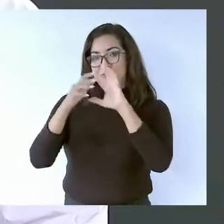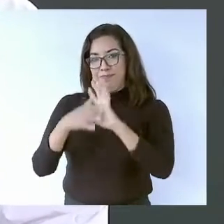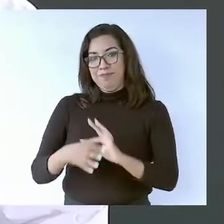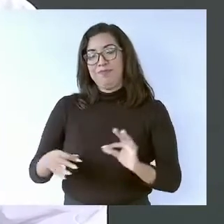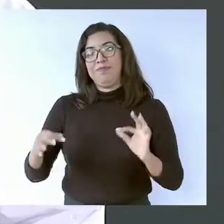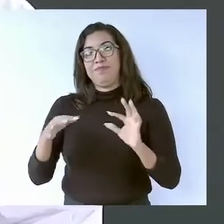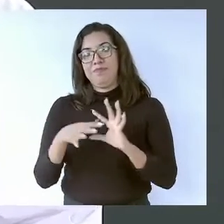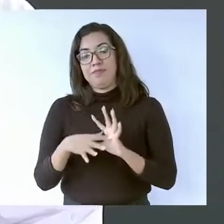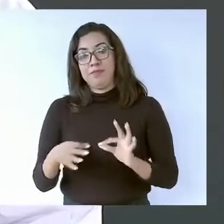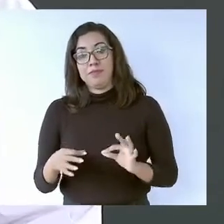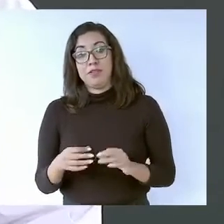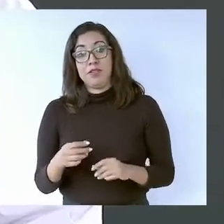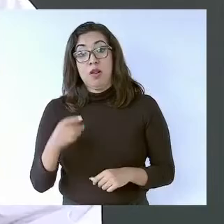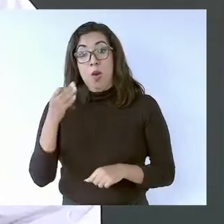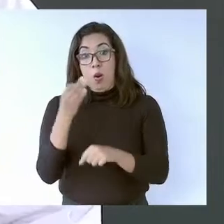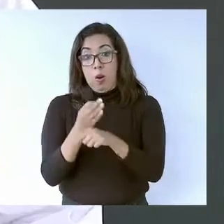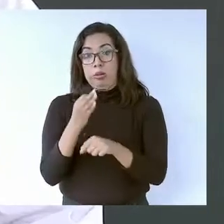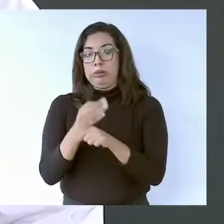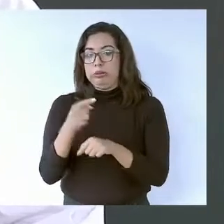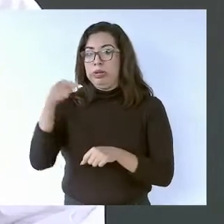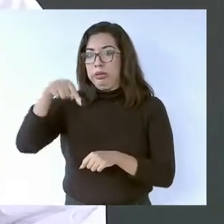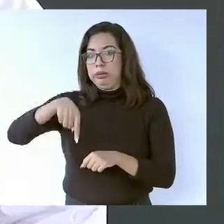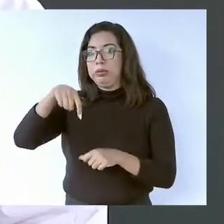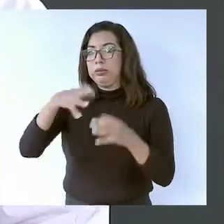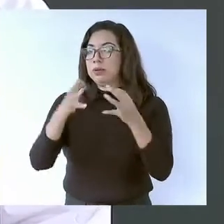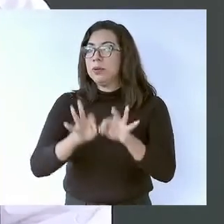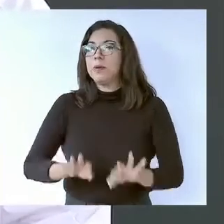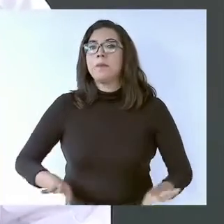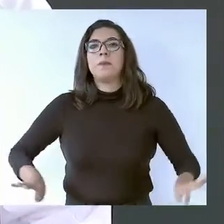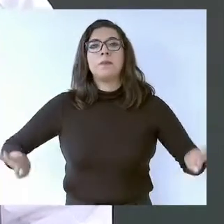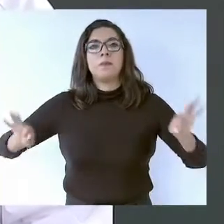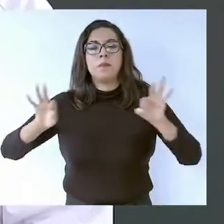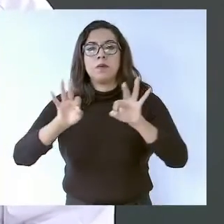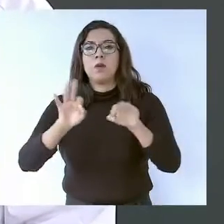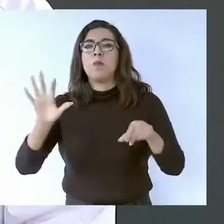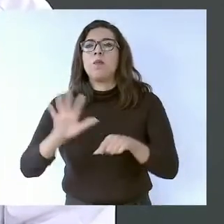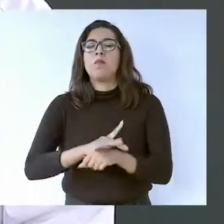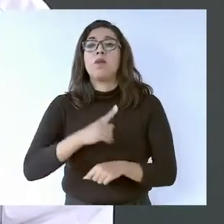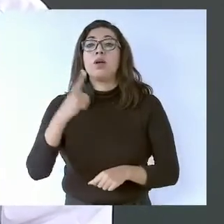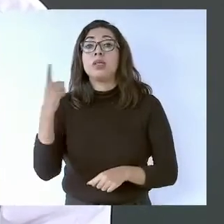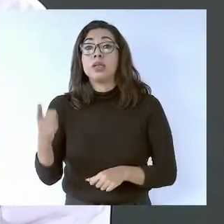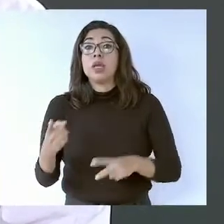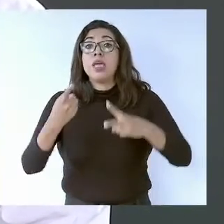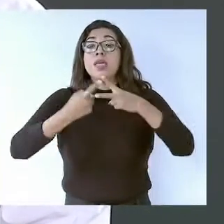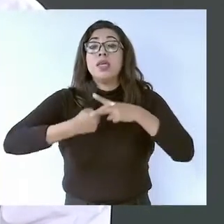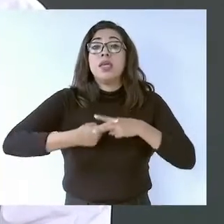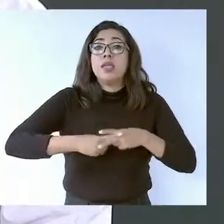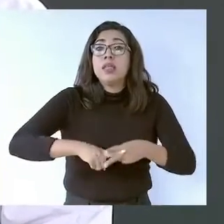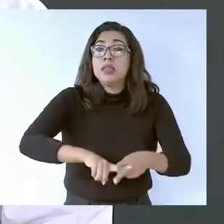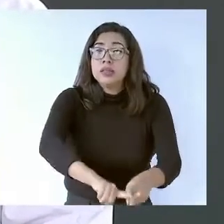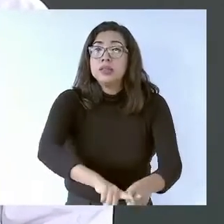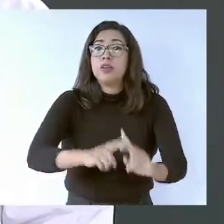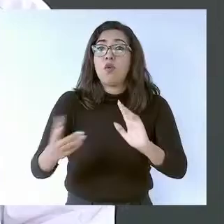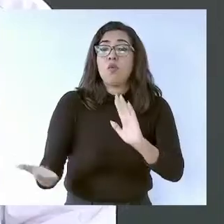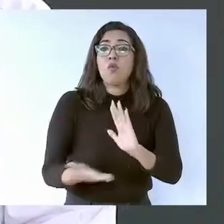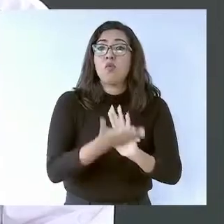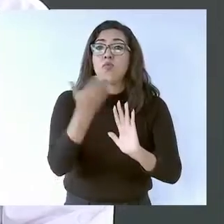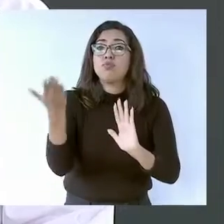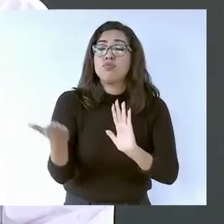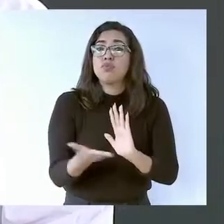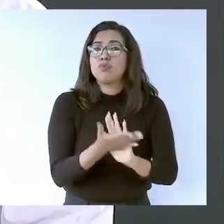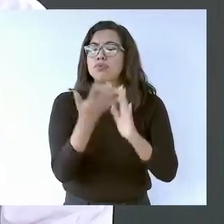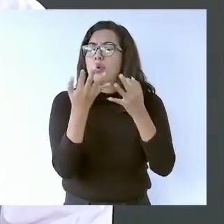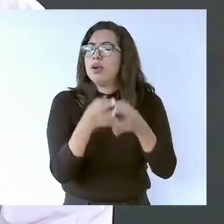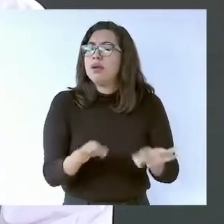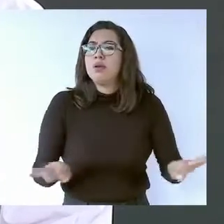este significativo momento que marca el inicio de los trabajos para una importante obra, la cual